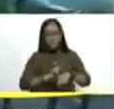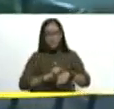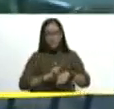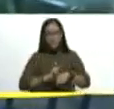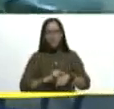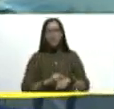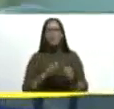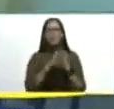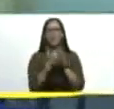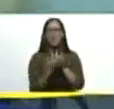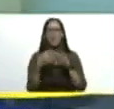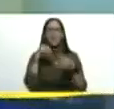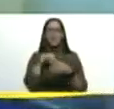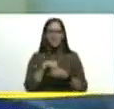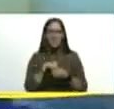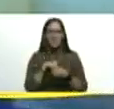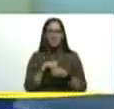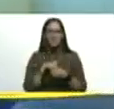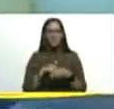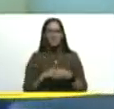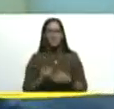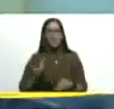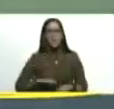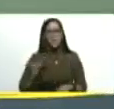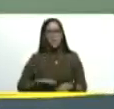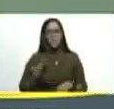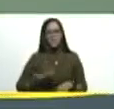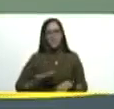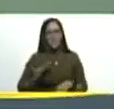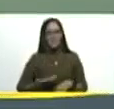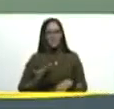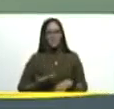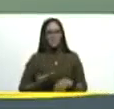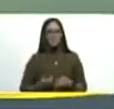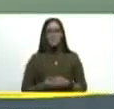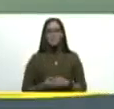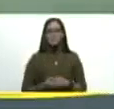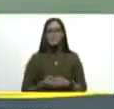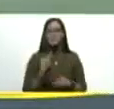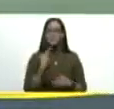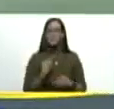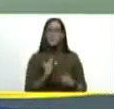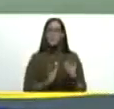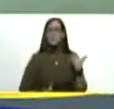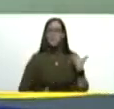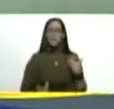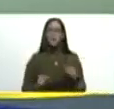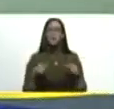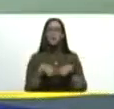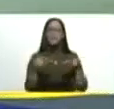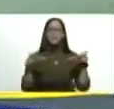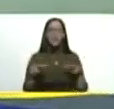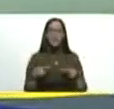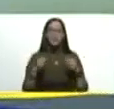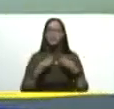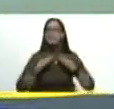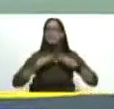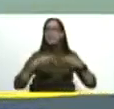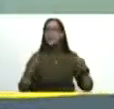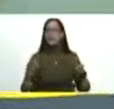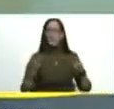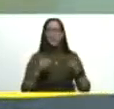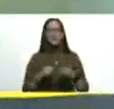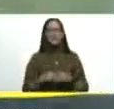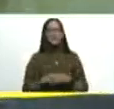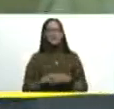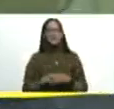de Barrio Adentro. Es importante destacar, presidente, que estos son espacios que están abiertos para la atención de más de